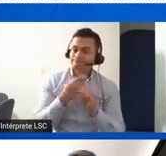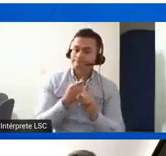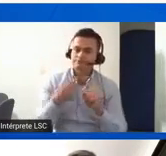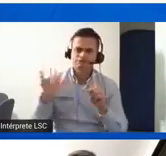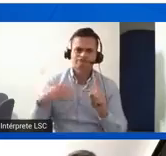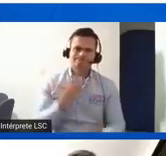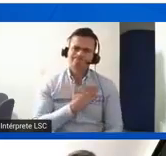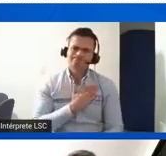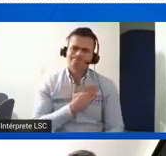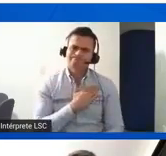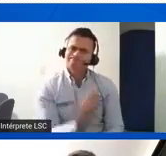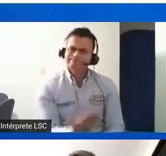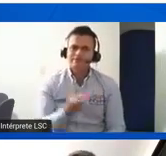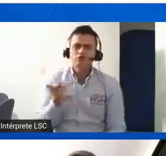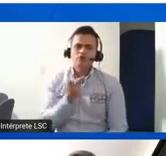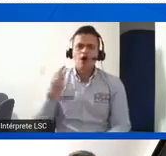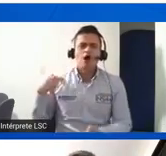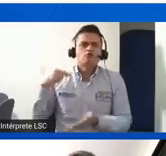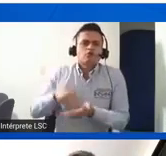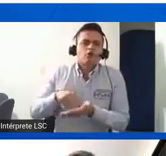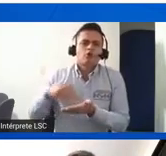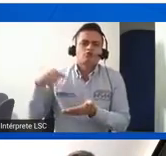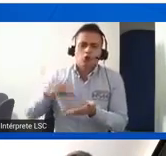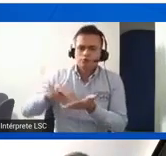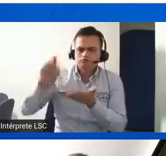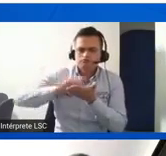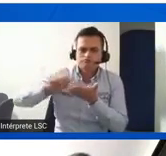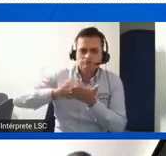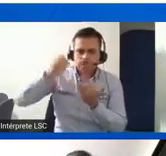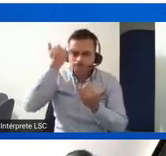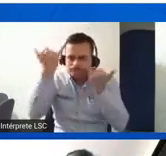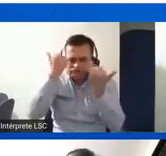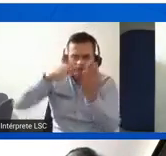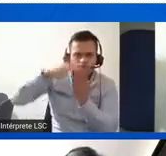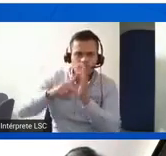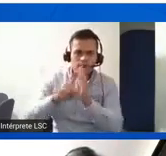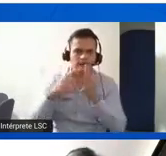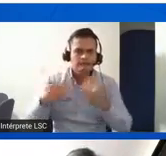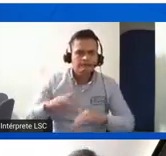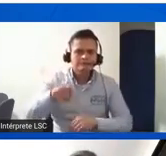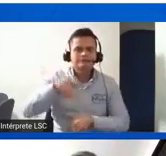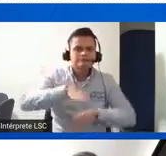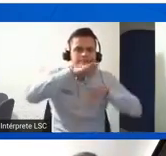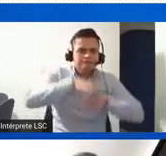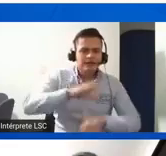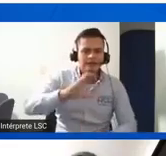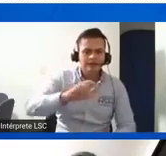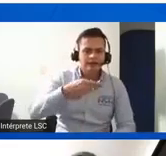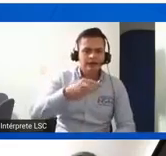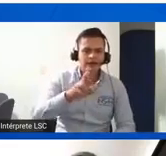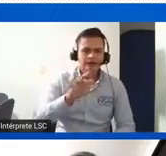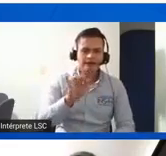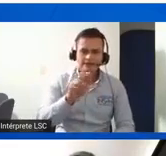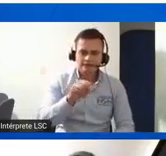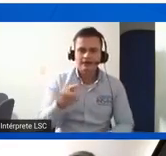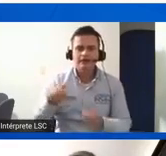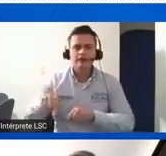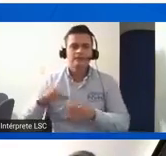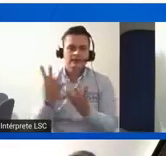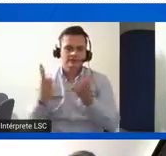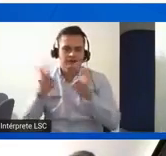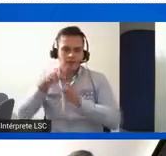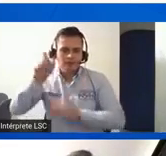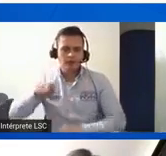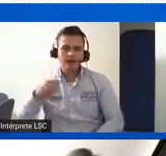felicitar a los autores, al representante Cristian y al senador Gabriel, a mis